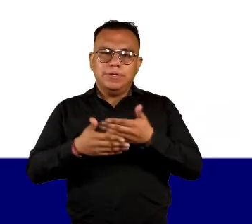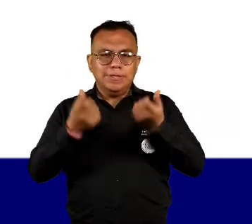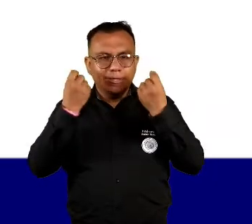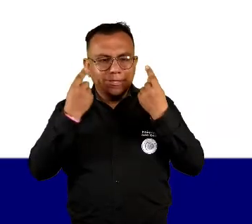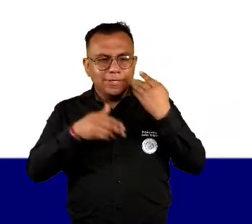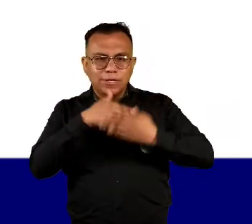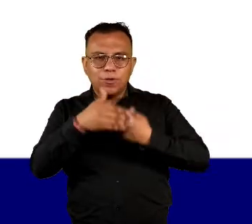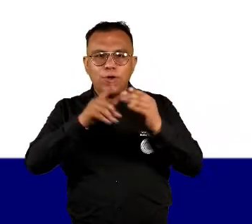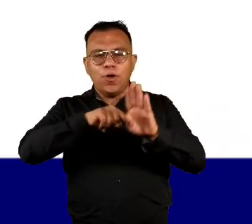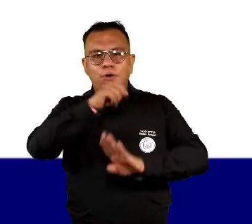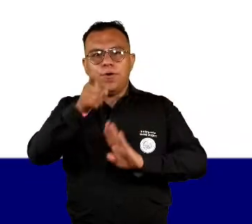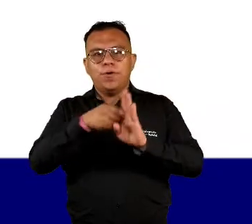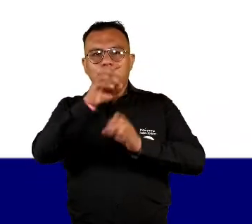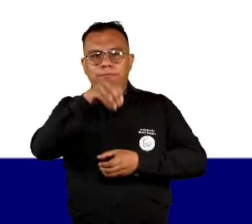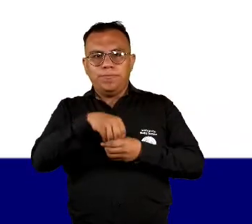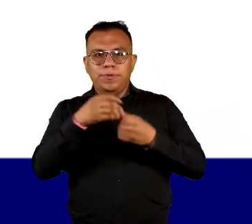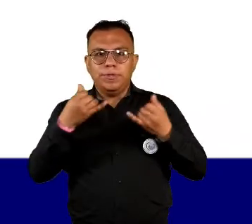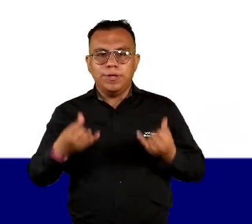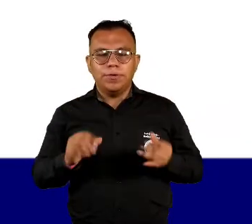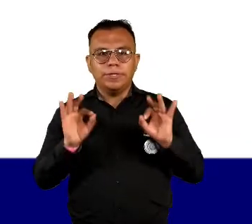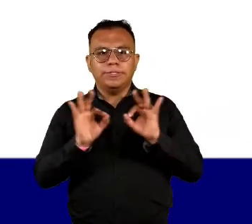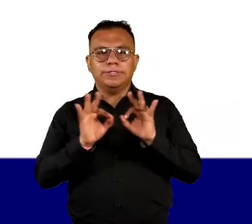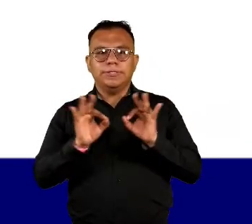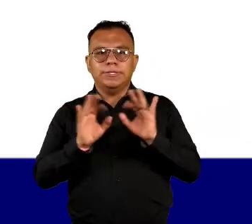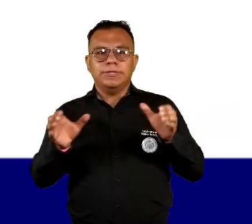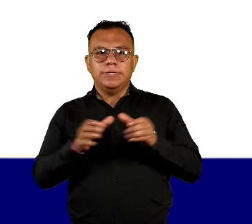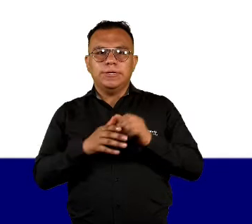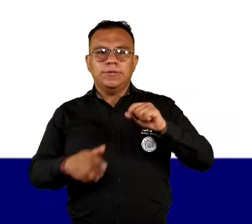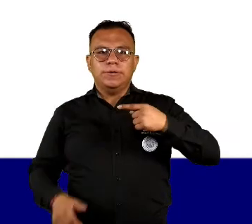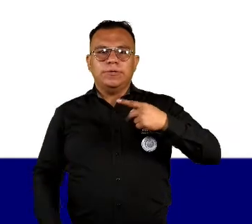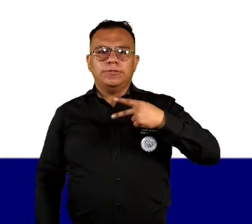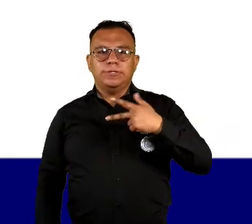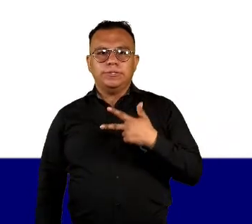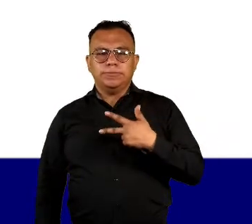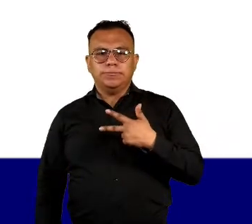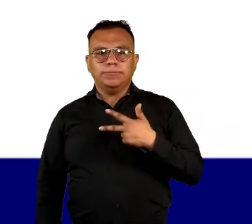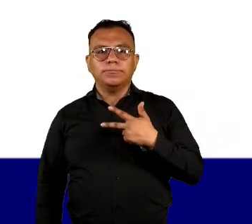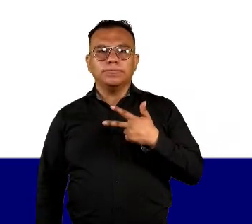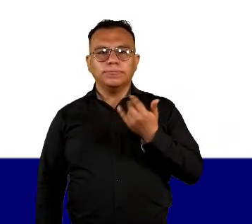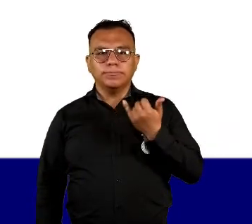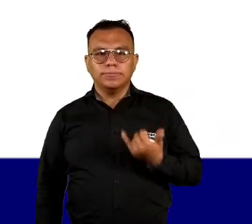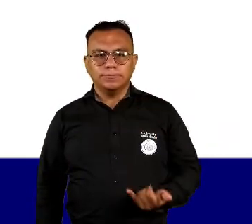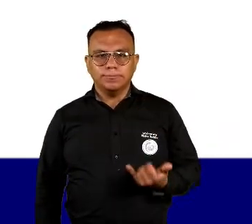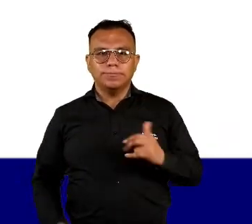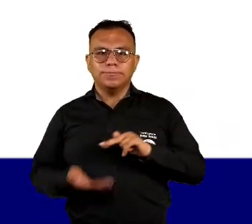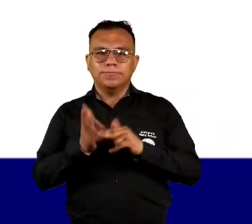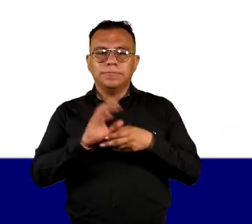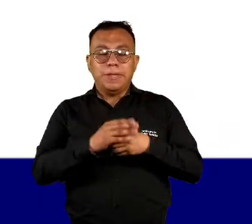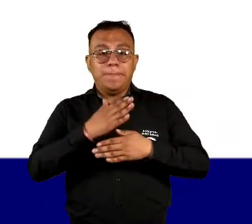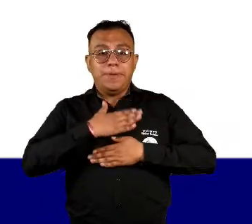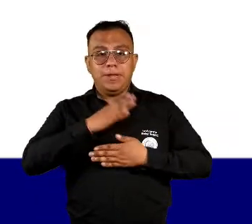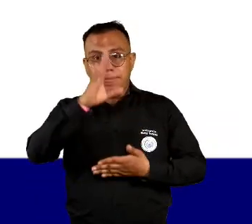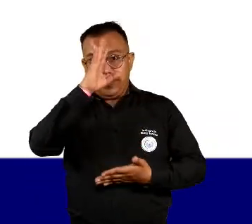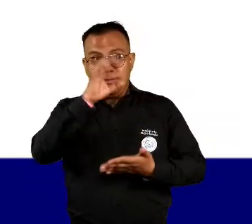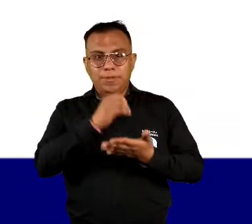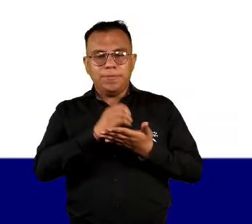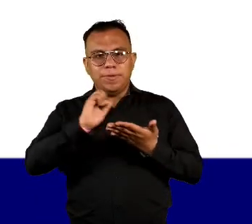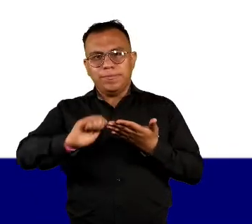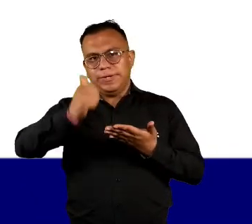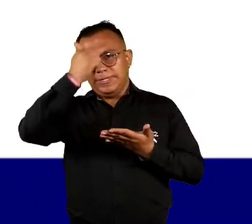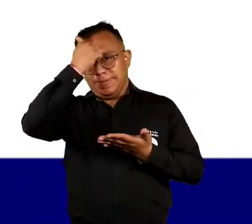linealmente entonces la simplifiqué en estas tres puntos que para mí son los tres elementos